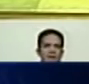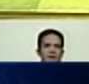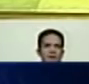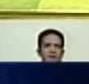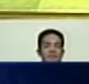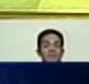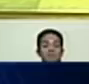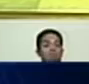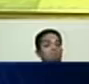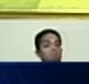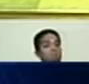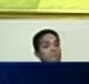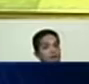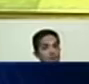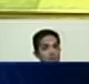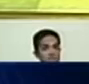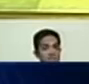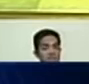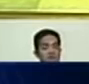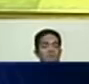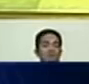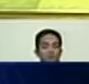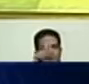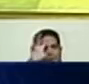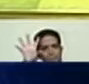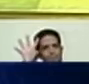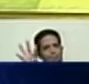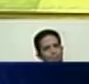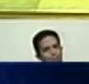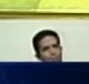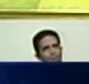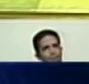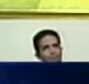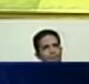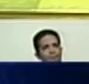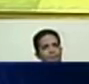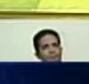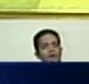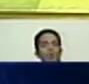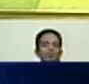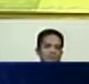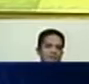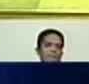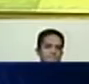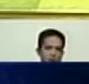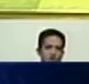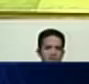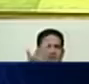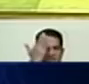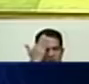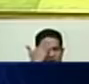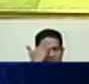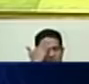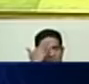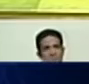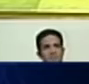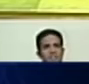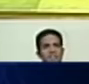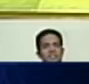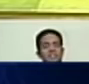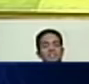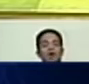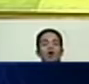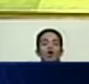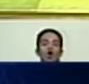su mayoría, saquen ustedes la cuenta de ese día, son ustedes periodistas y quienes nos escuchan. Hoy en